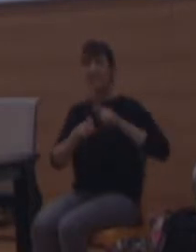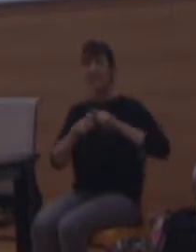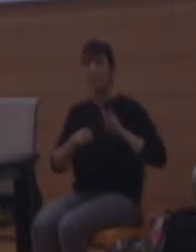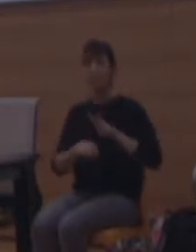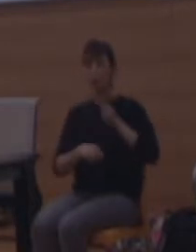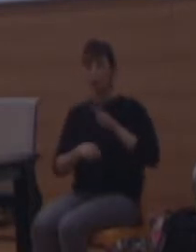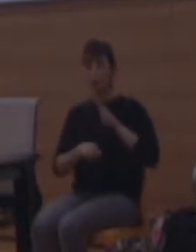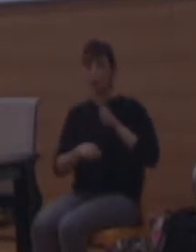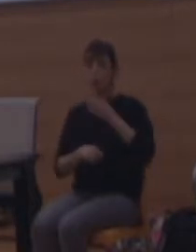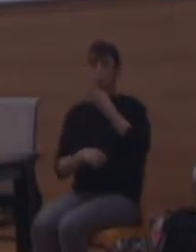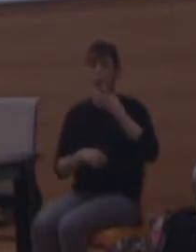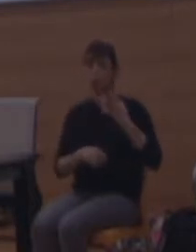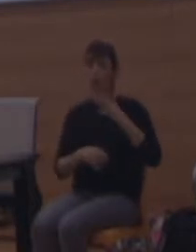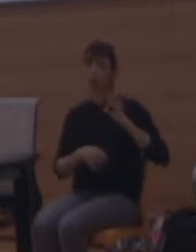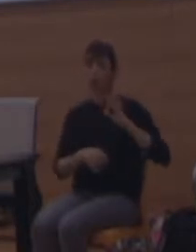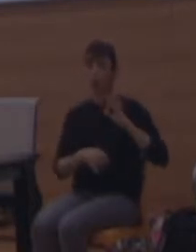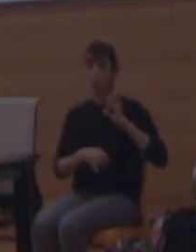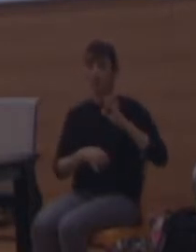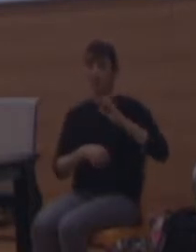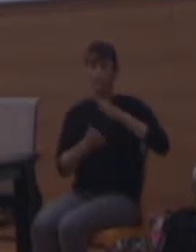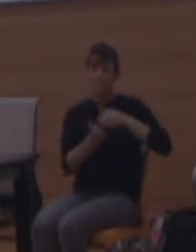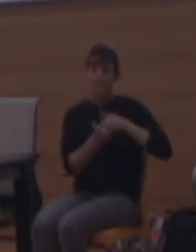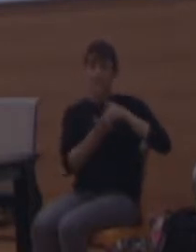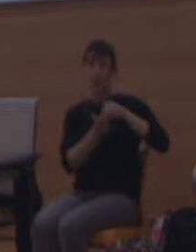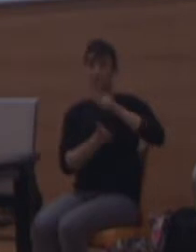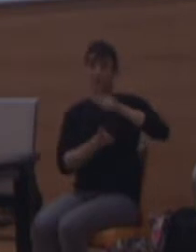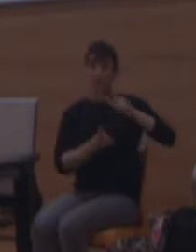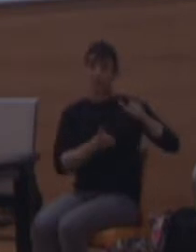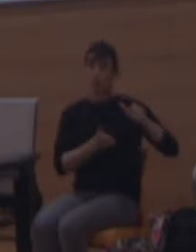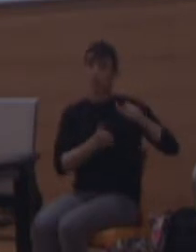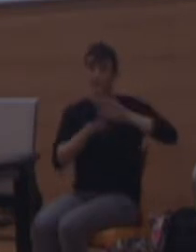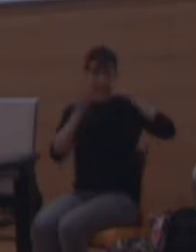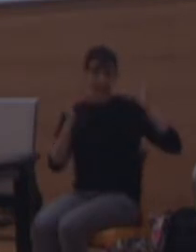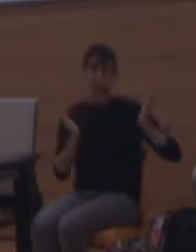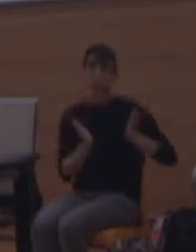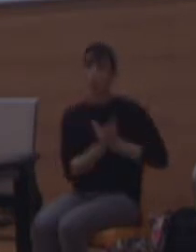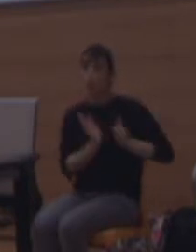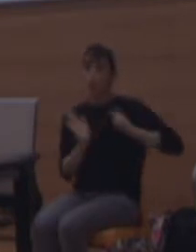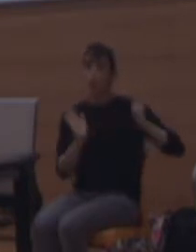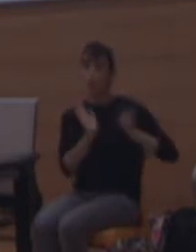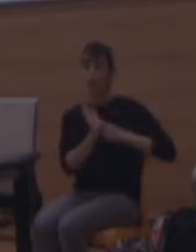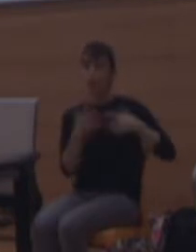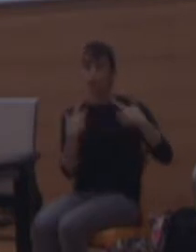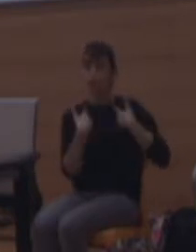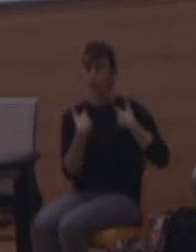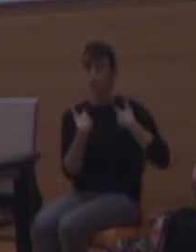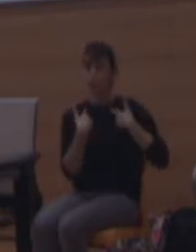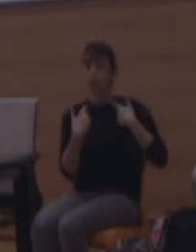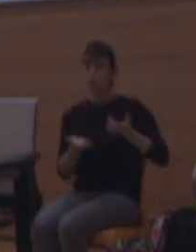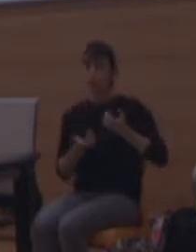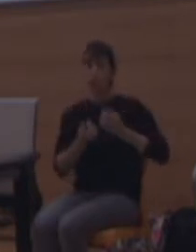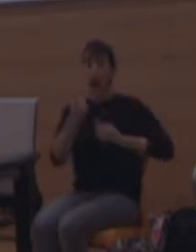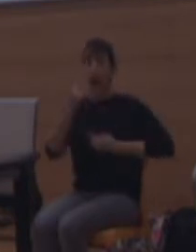unos 450 millones de personas en el mundo con esta patología.